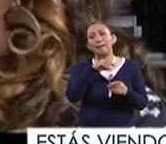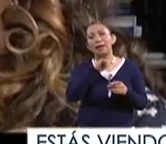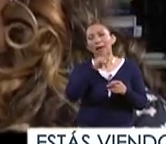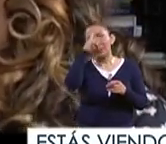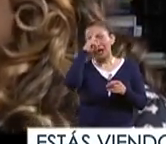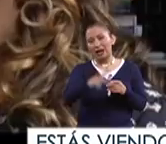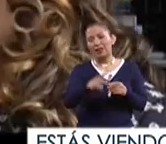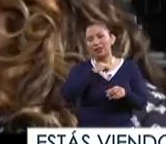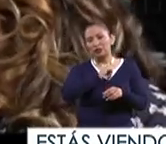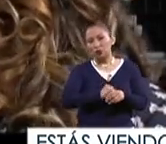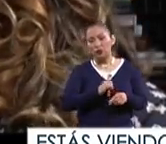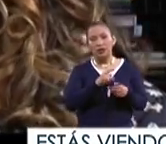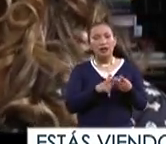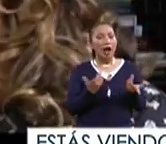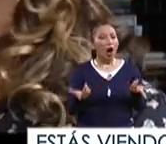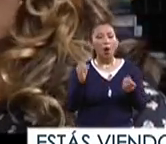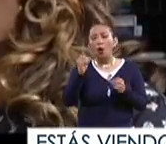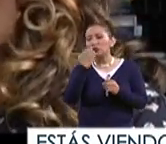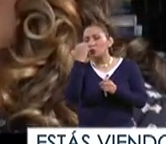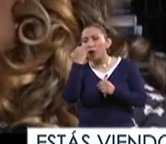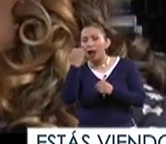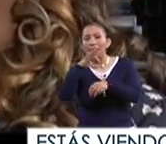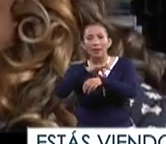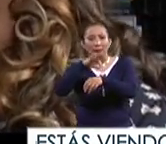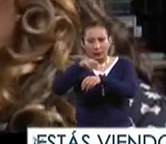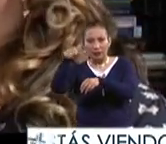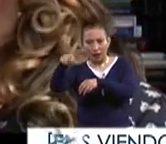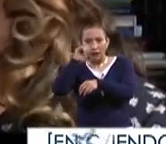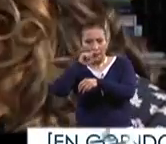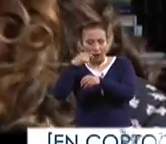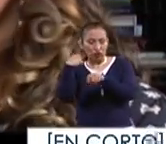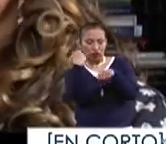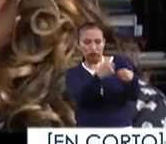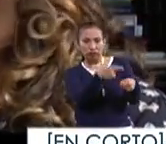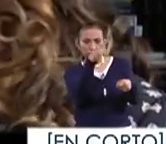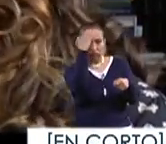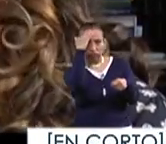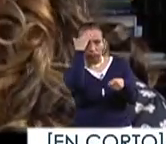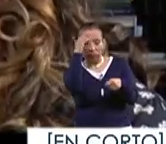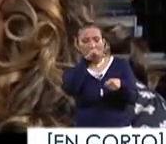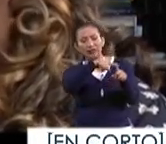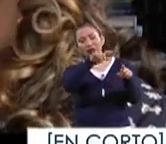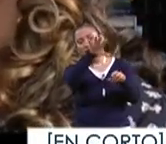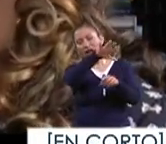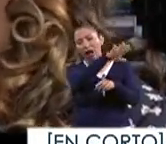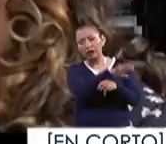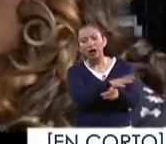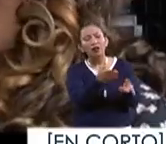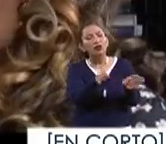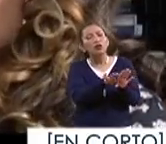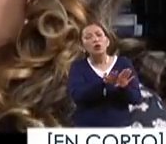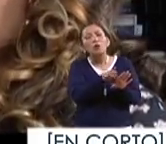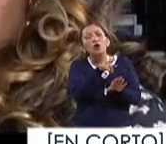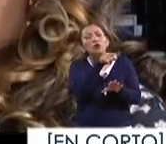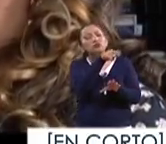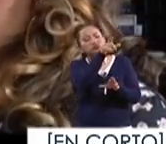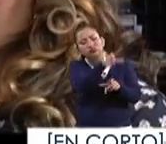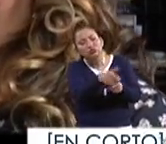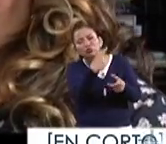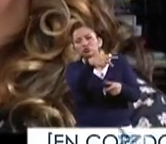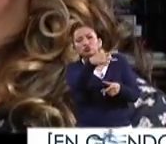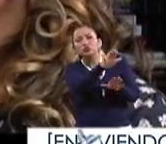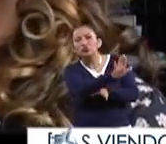de Cirugía, en la Facultad de Medicina, también cargos importantes y en diferentes áreas también. ¿Cómo ha